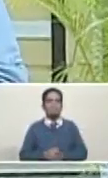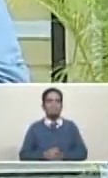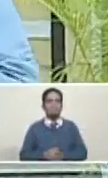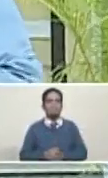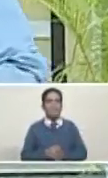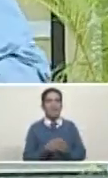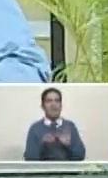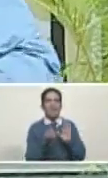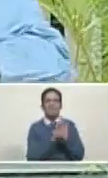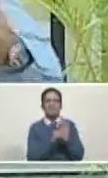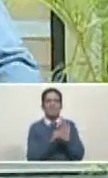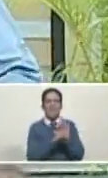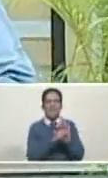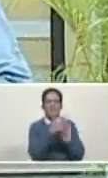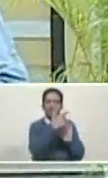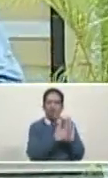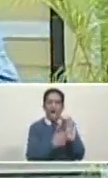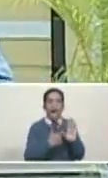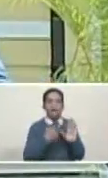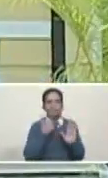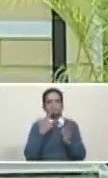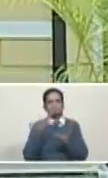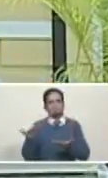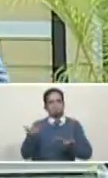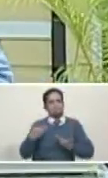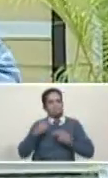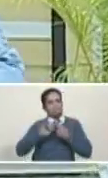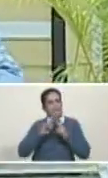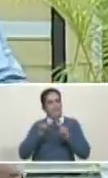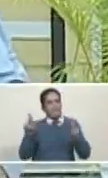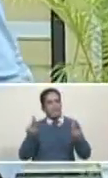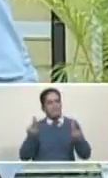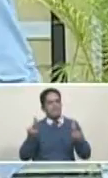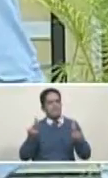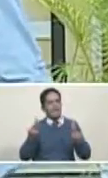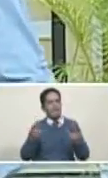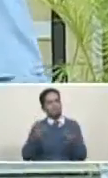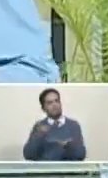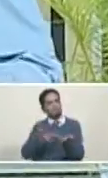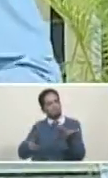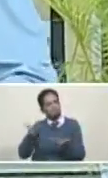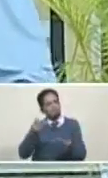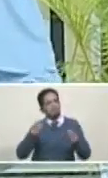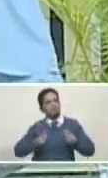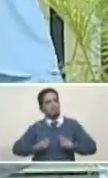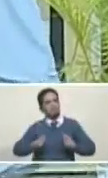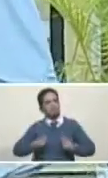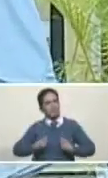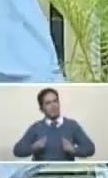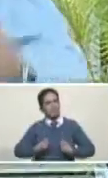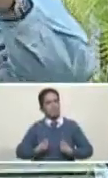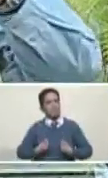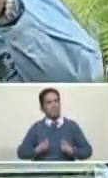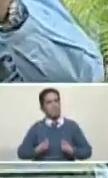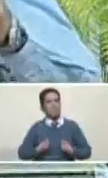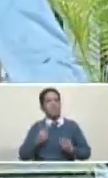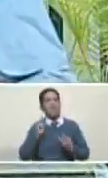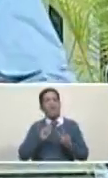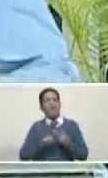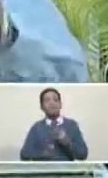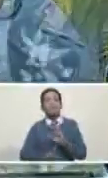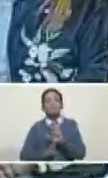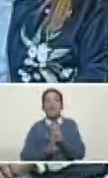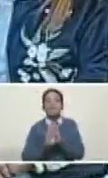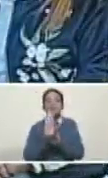derecho sagrado que tenemos a la paz, a la convivencia, al desarrollo